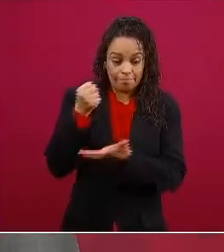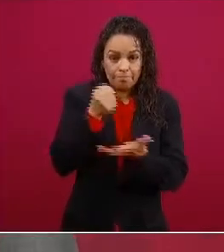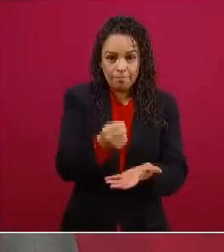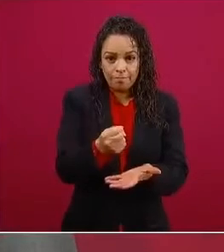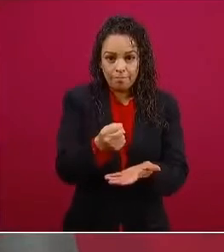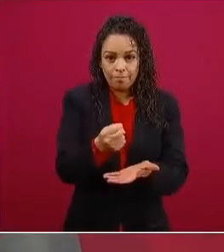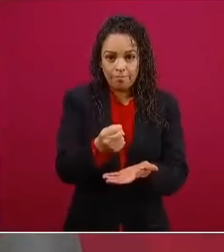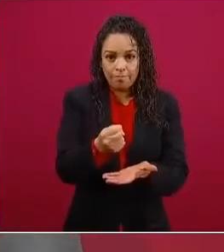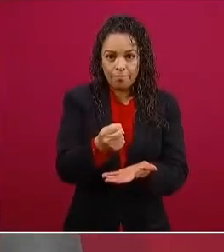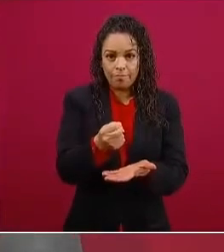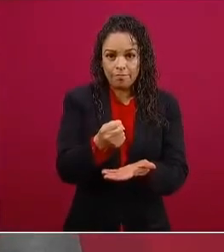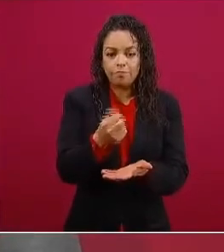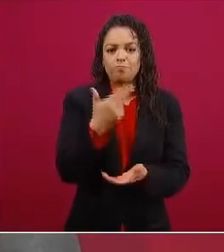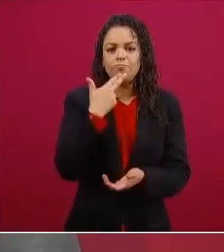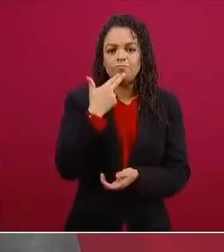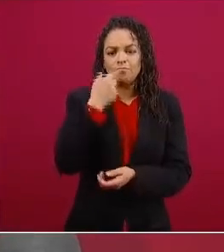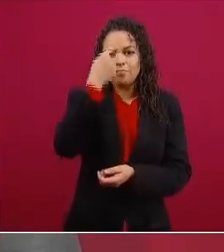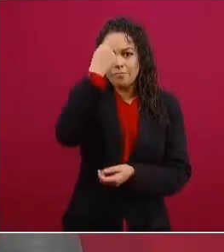ir